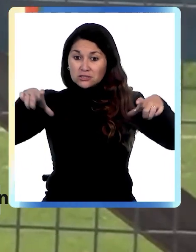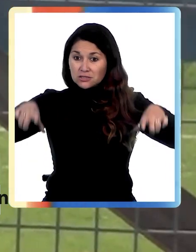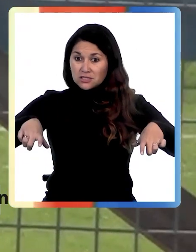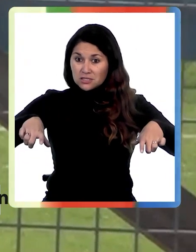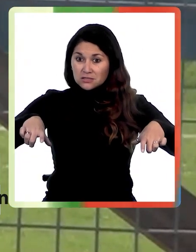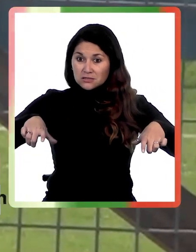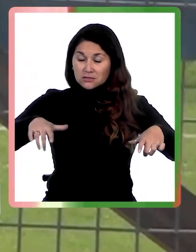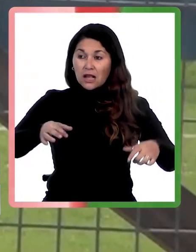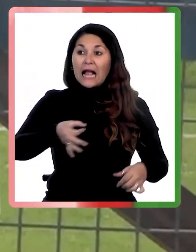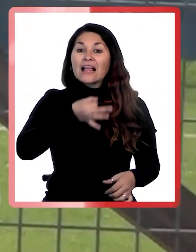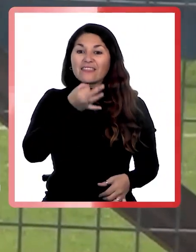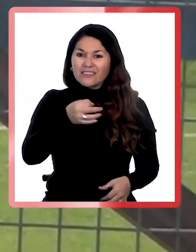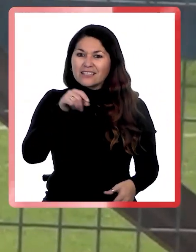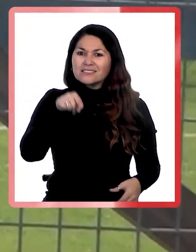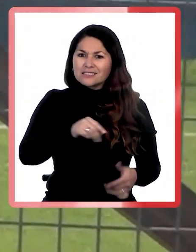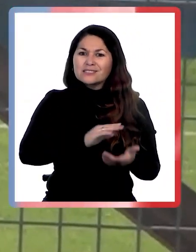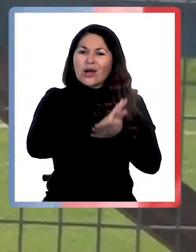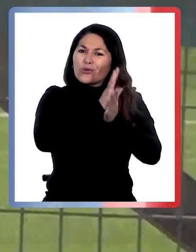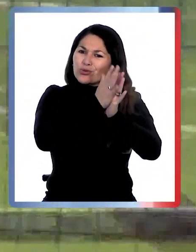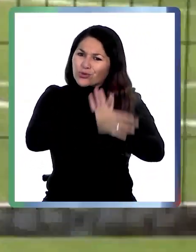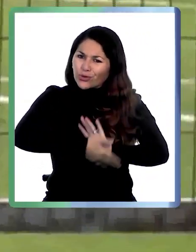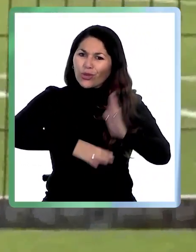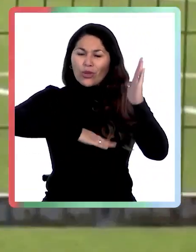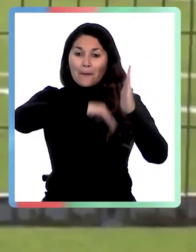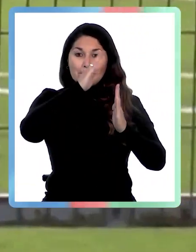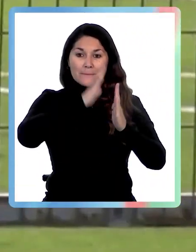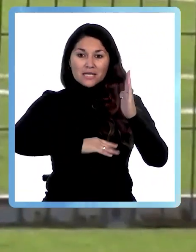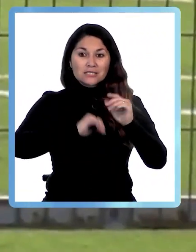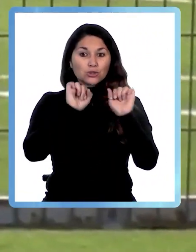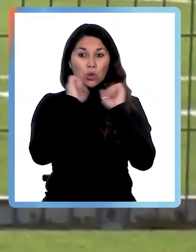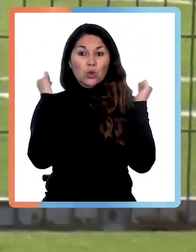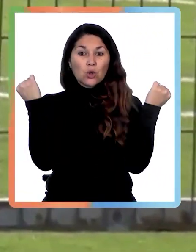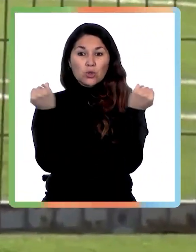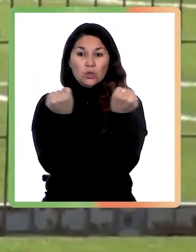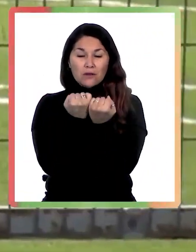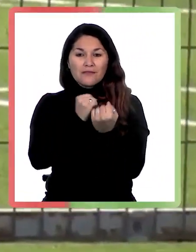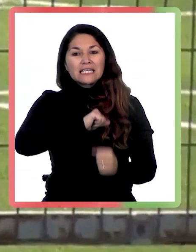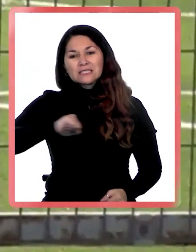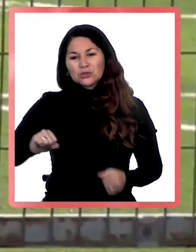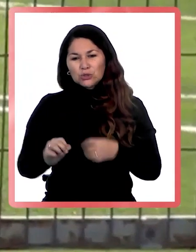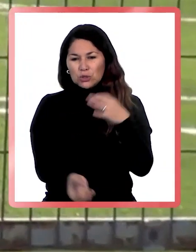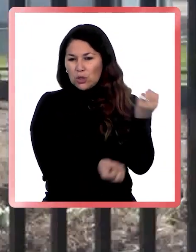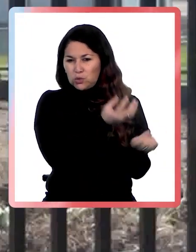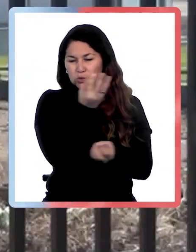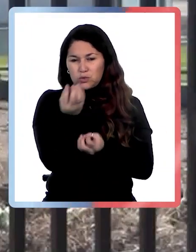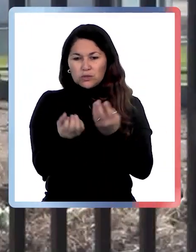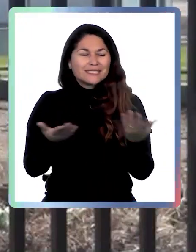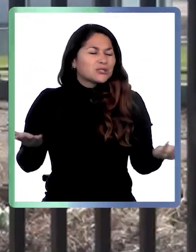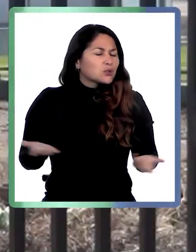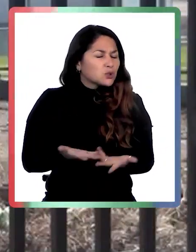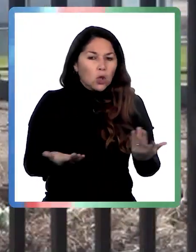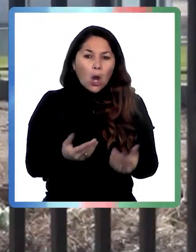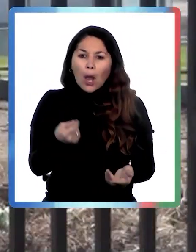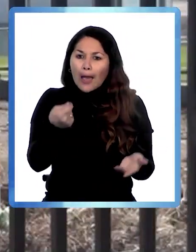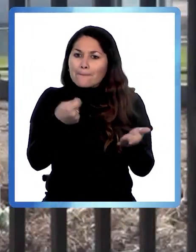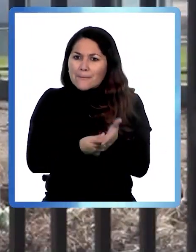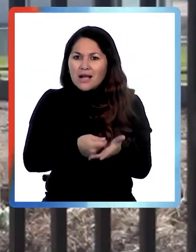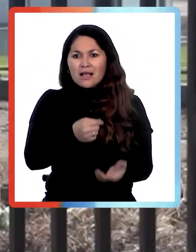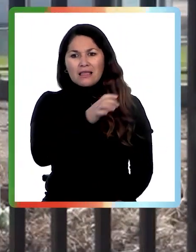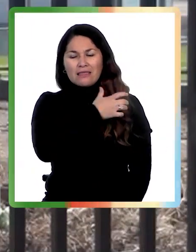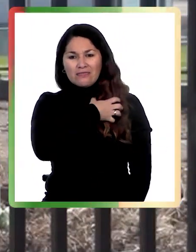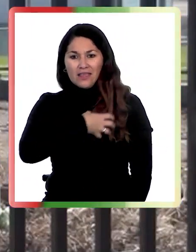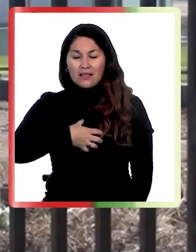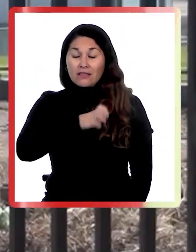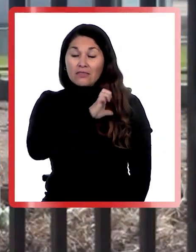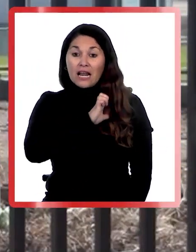sintética se debería haber realizado la obra de pintura que protege la estructura de incendios no puede ser que la plata del estado se derroche de esta